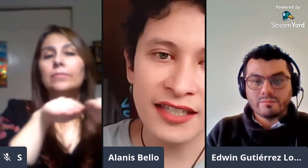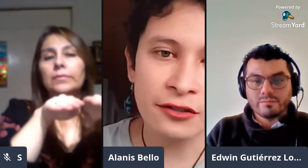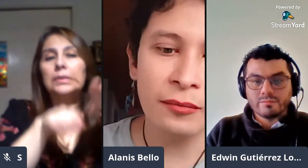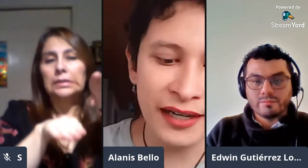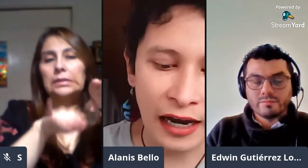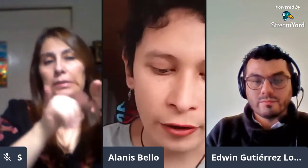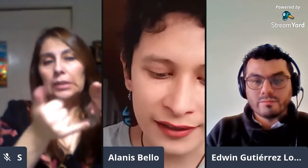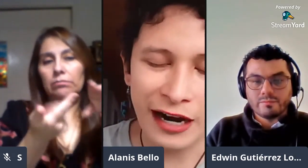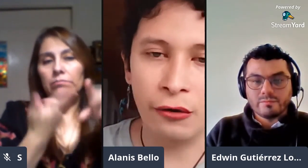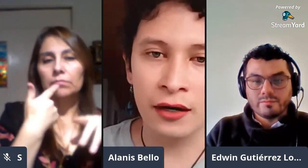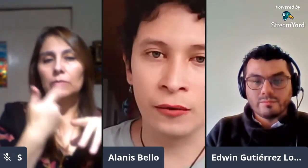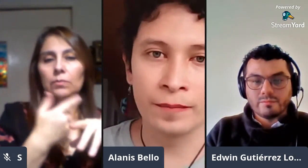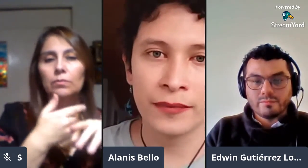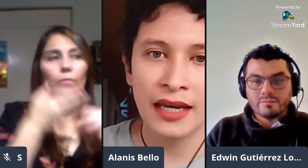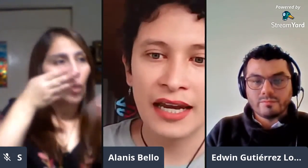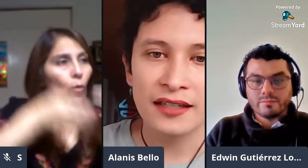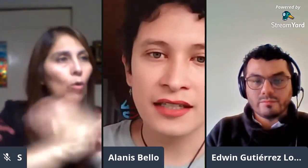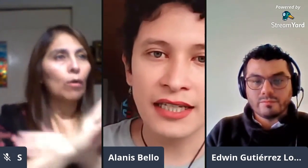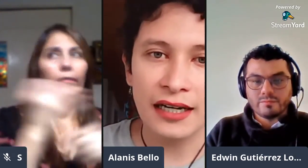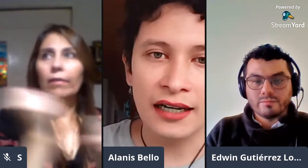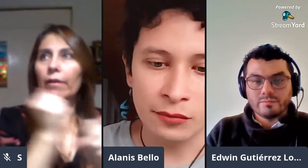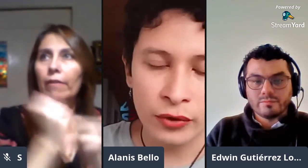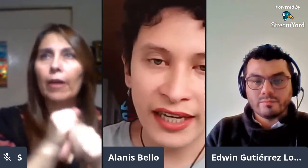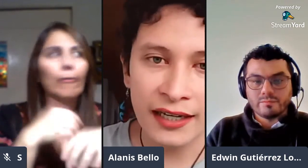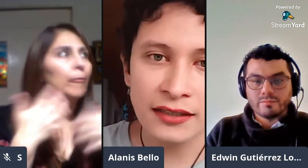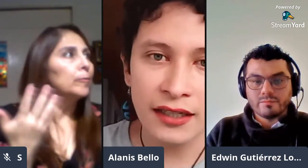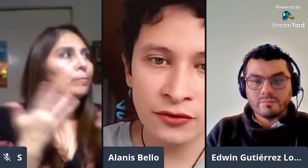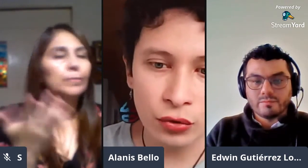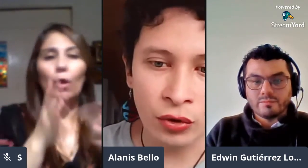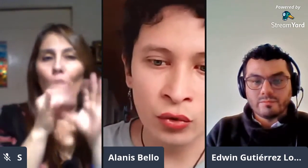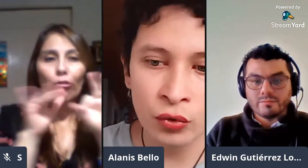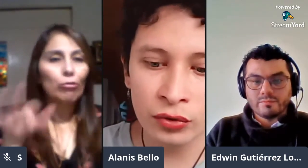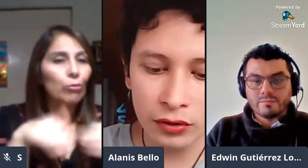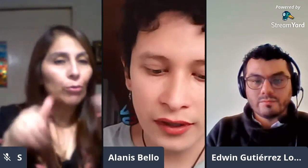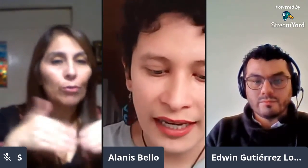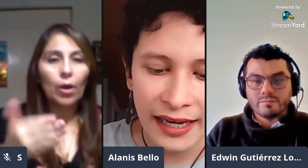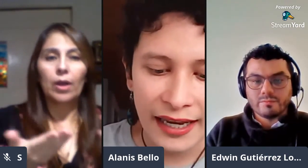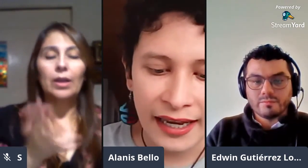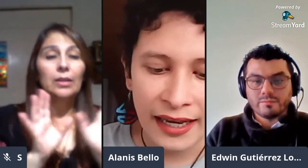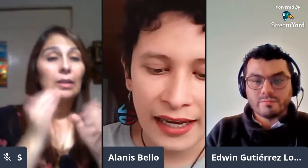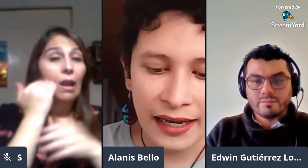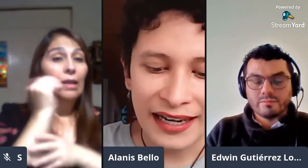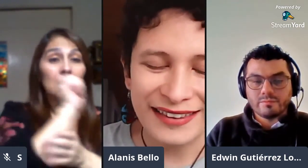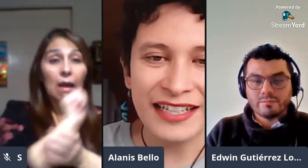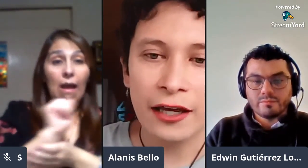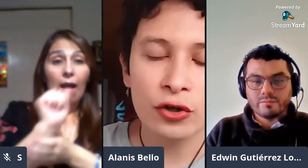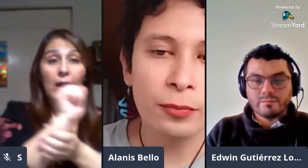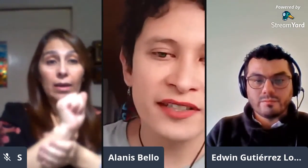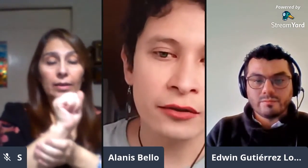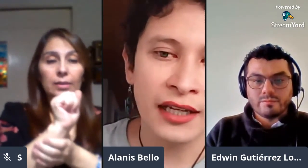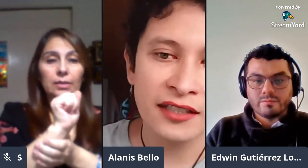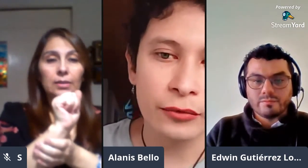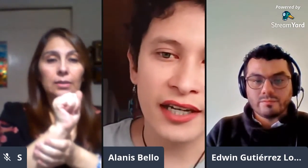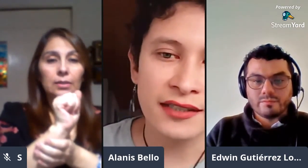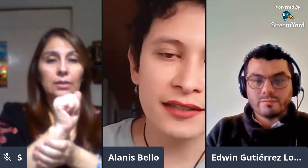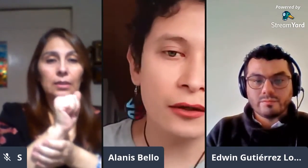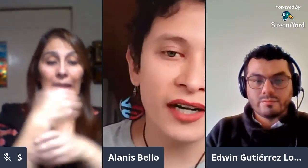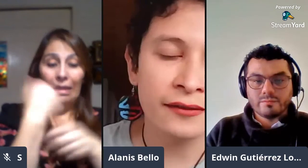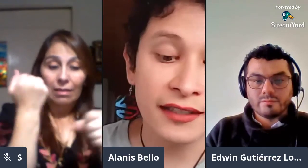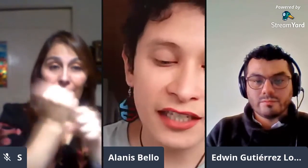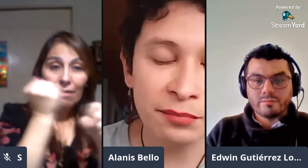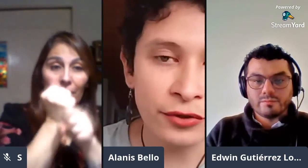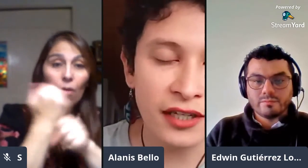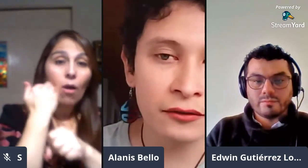frente al acceso al mercado de trabajo. Es decir, las mujeres en su conjunto, la tasa de ocupación de las mujeres